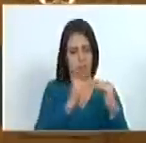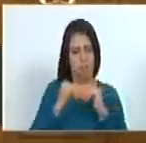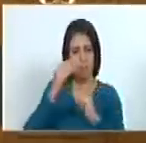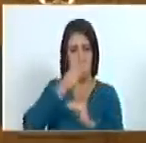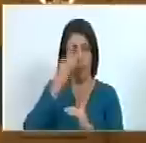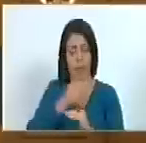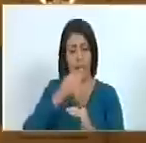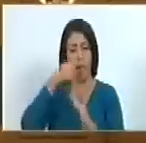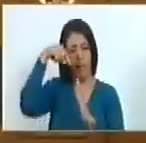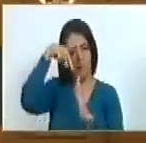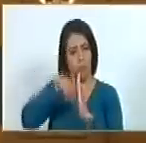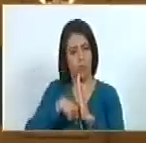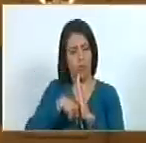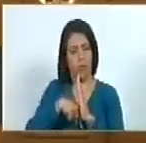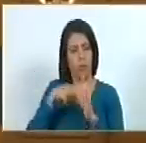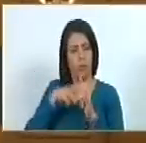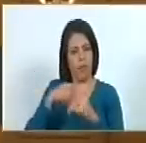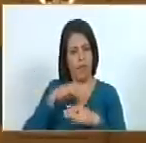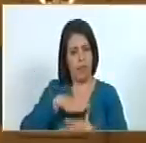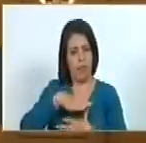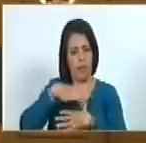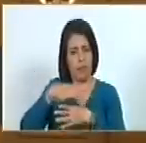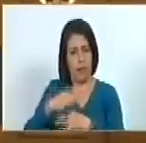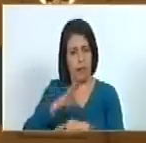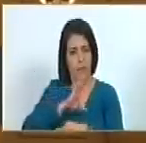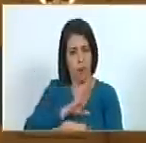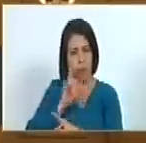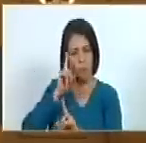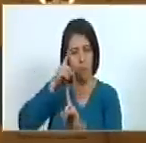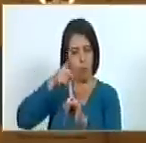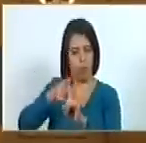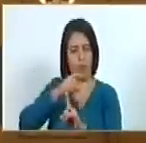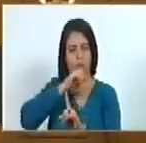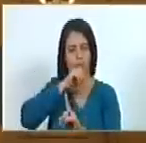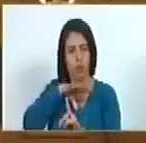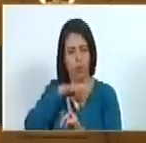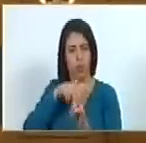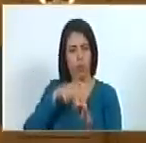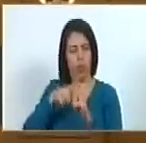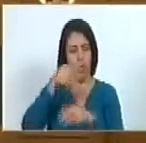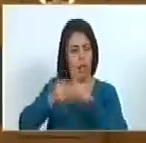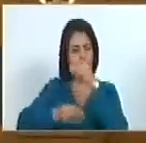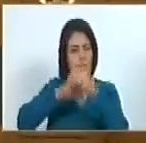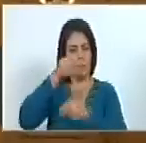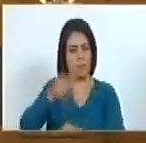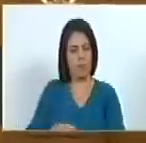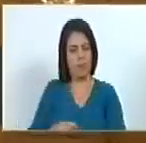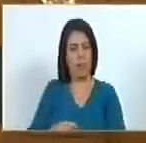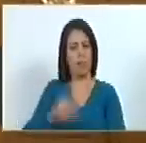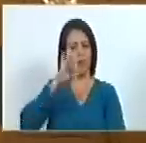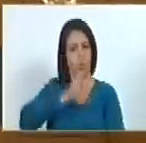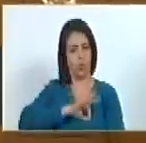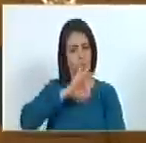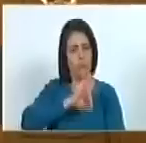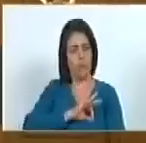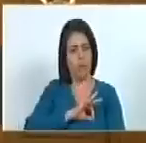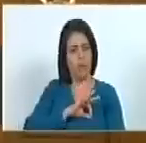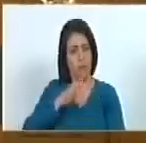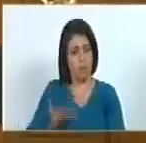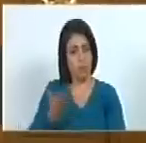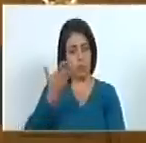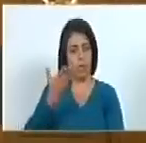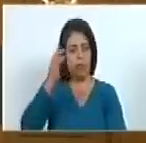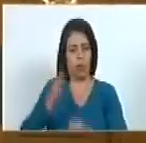y profunda sus intereses, sus propósitos históricos, la construcción de una sociedad fundamentada